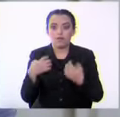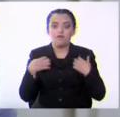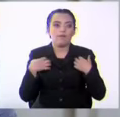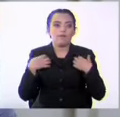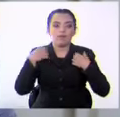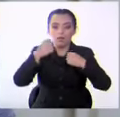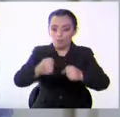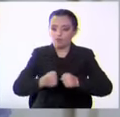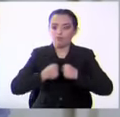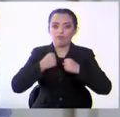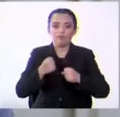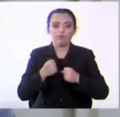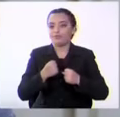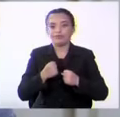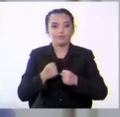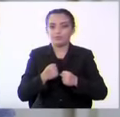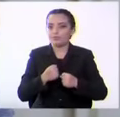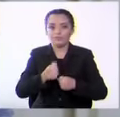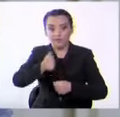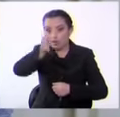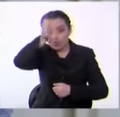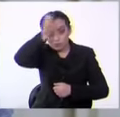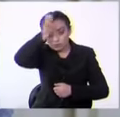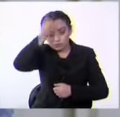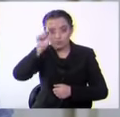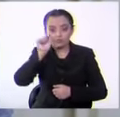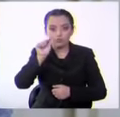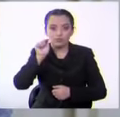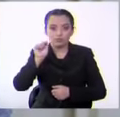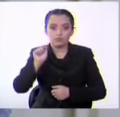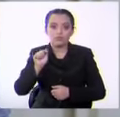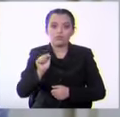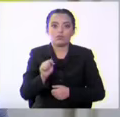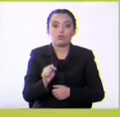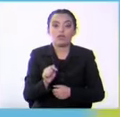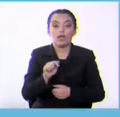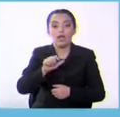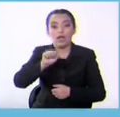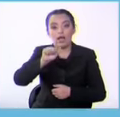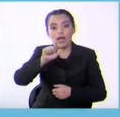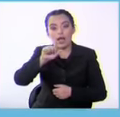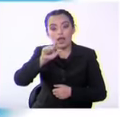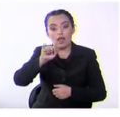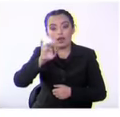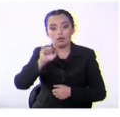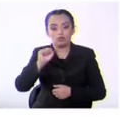también algunos alelos incluso se pueden fijar por suerte.